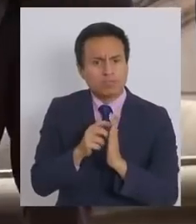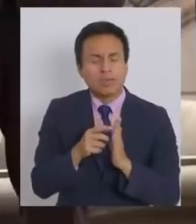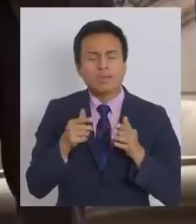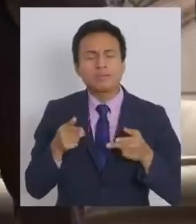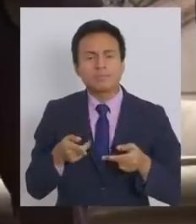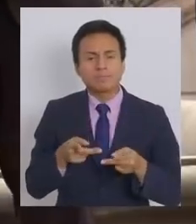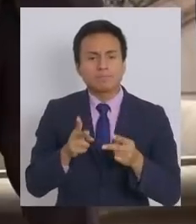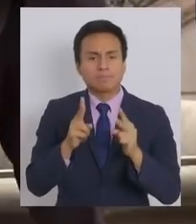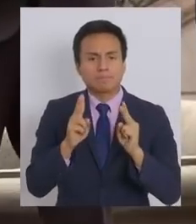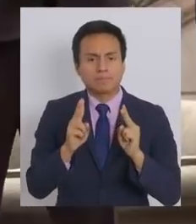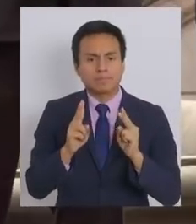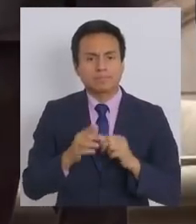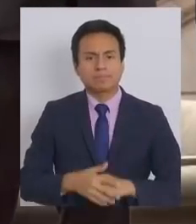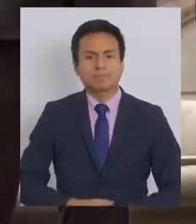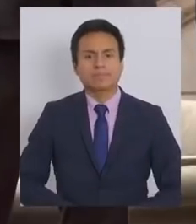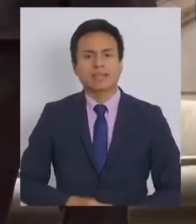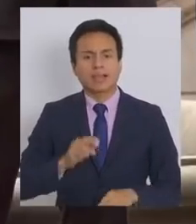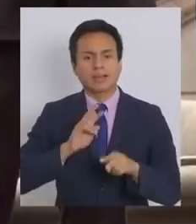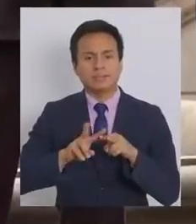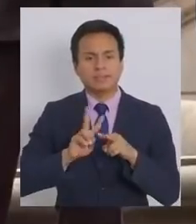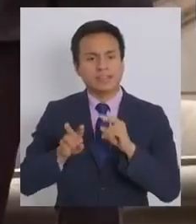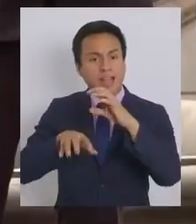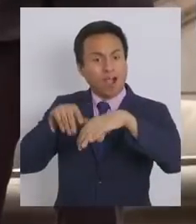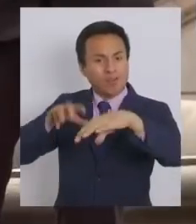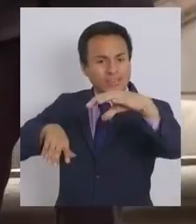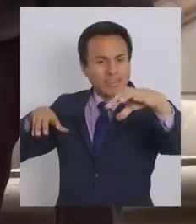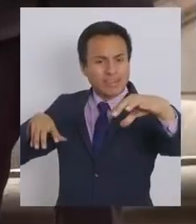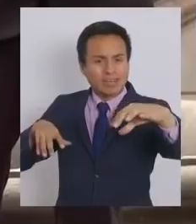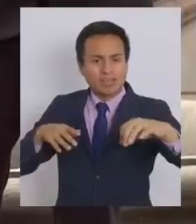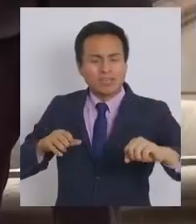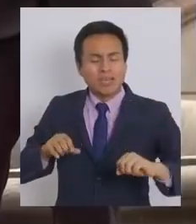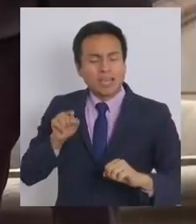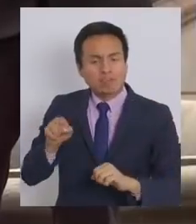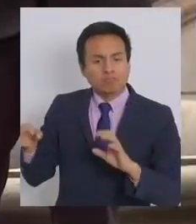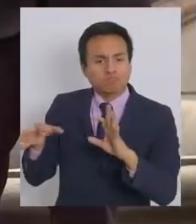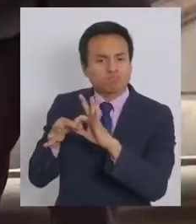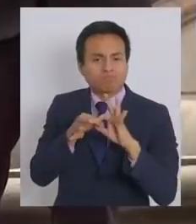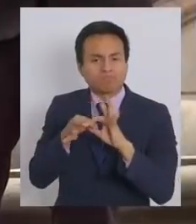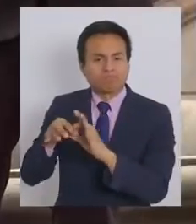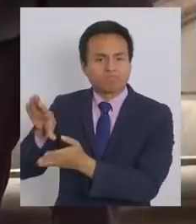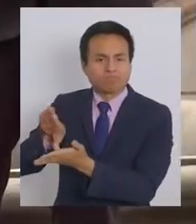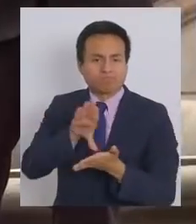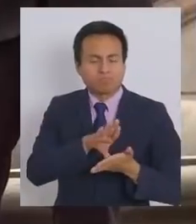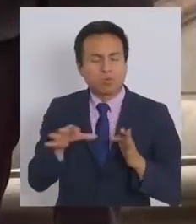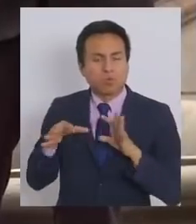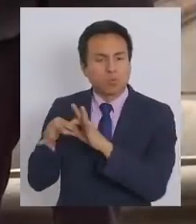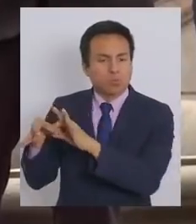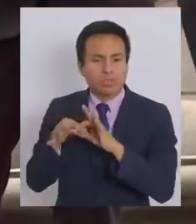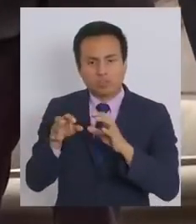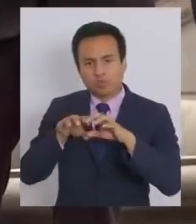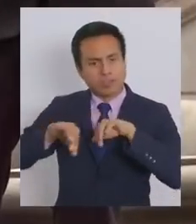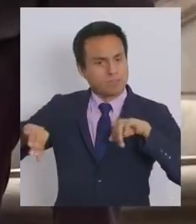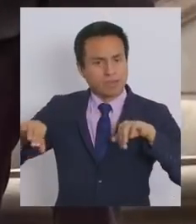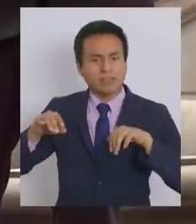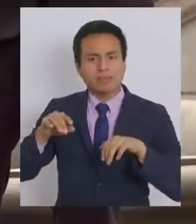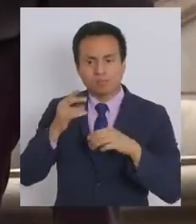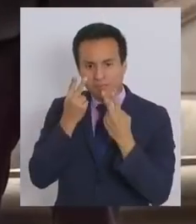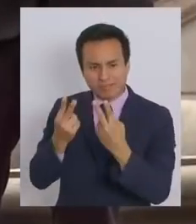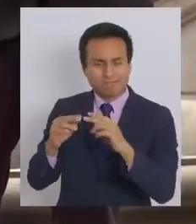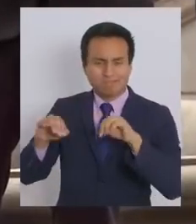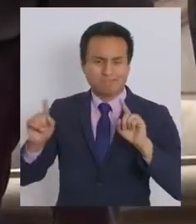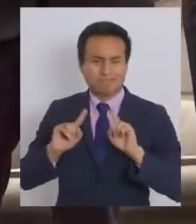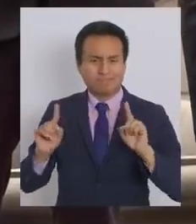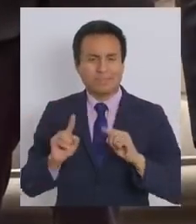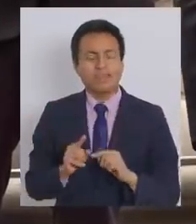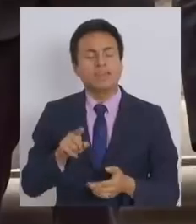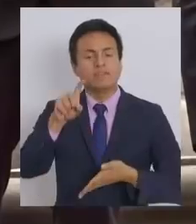permitir hacer que la cordillera nos una, ¿cierto?, y no nos separe desde el punto de vista físico. Hemos